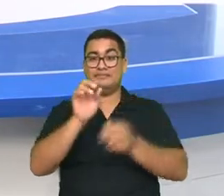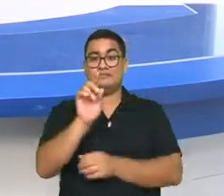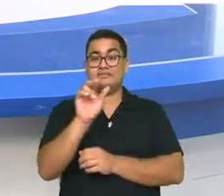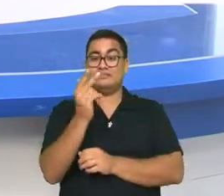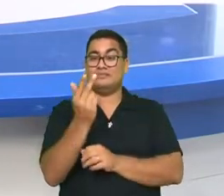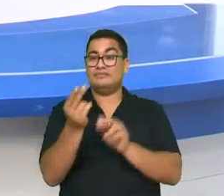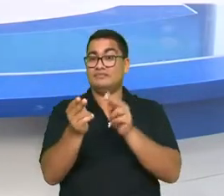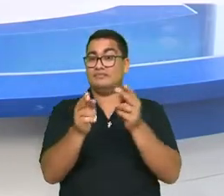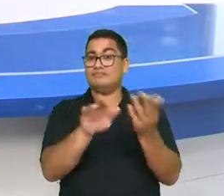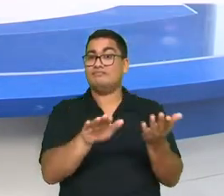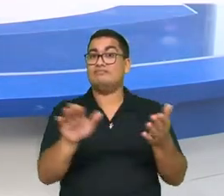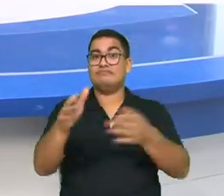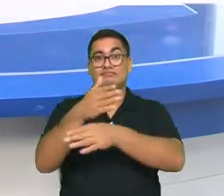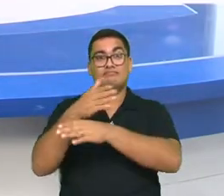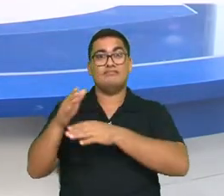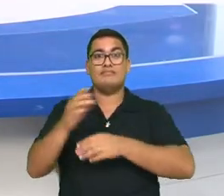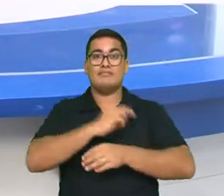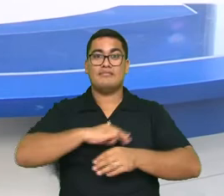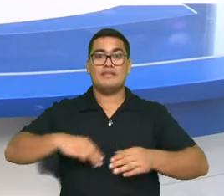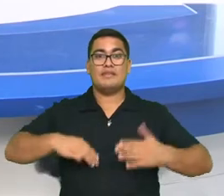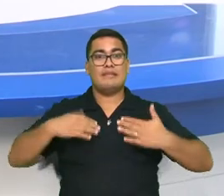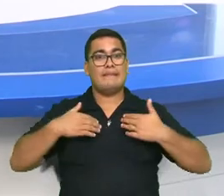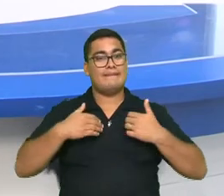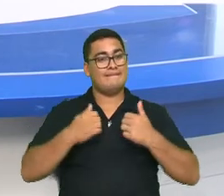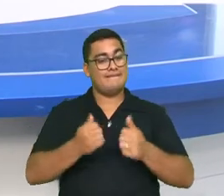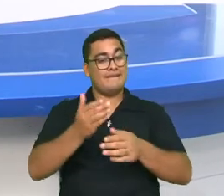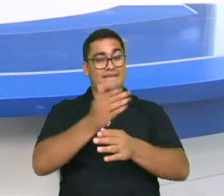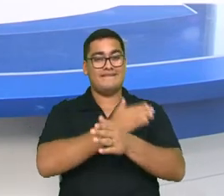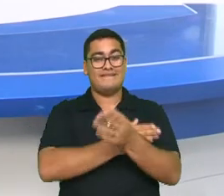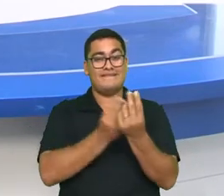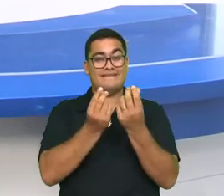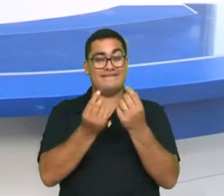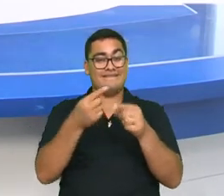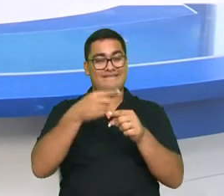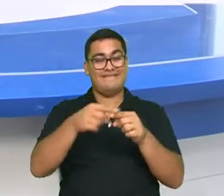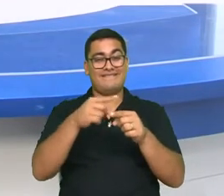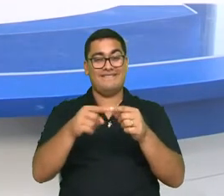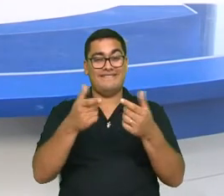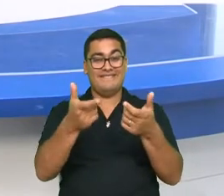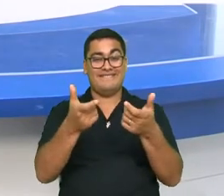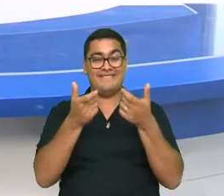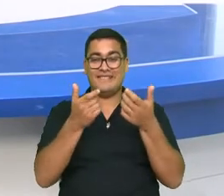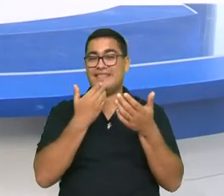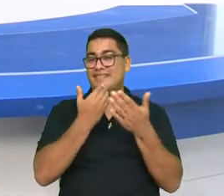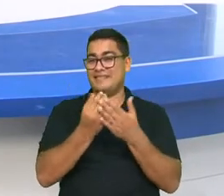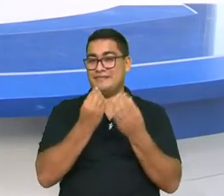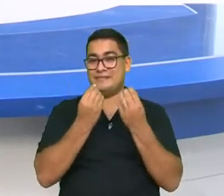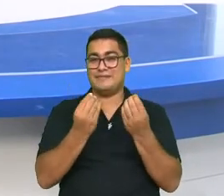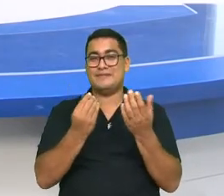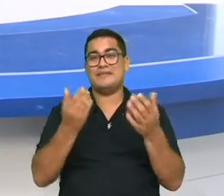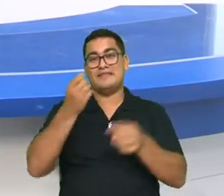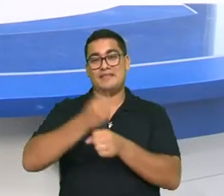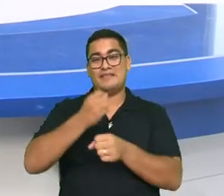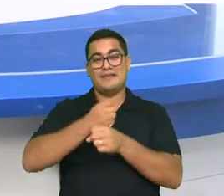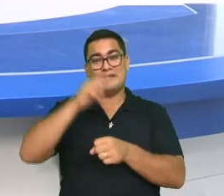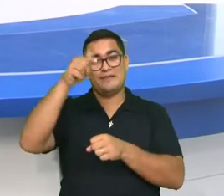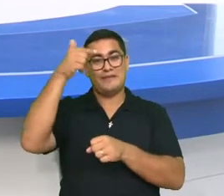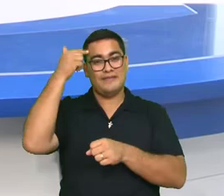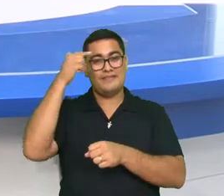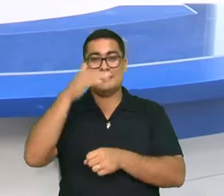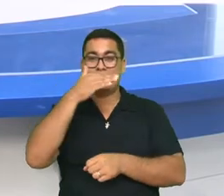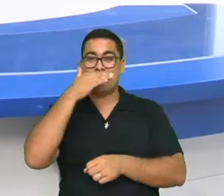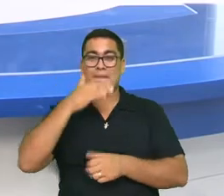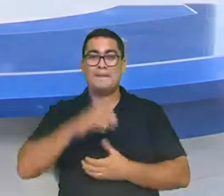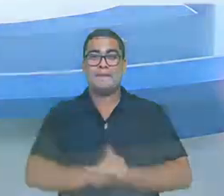de noviembre, servidores públicos del Ministerio de Salud recibieron su aguinaldo adelantado gracias a las buenas gestiones del buen gobierno